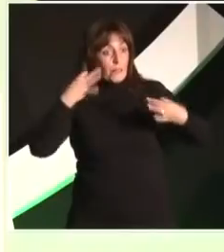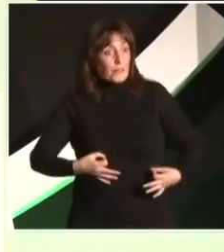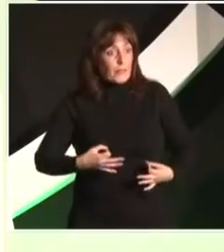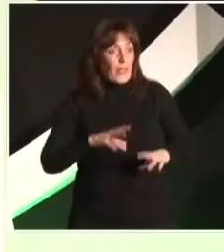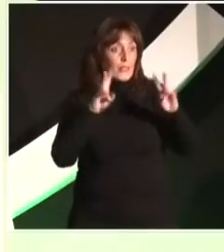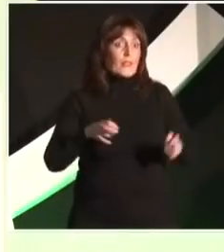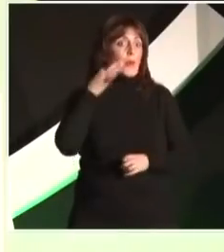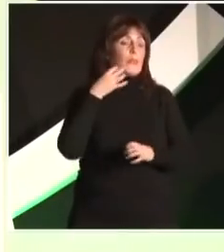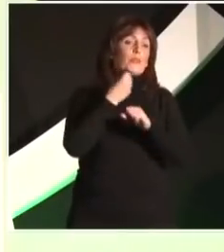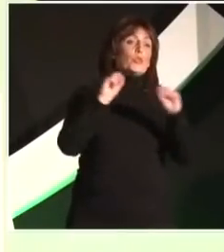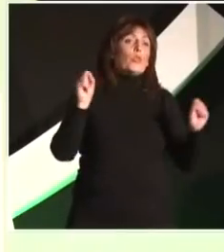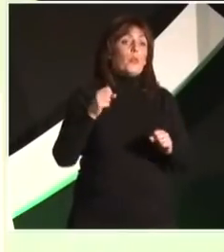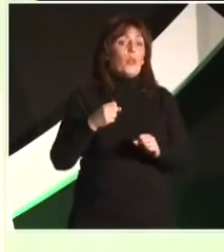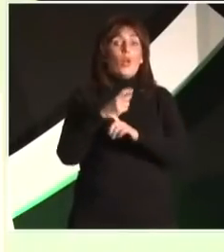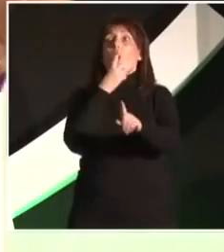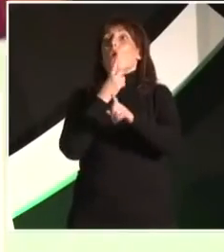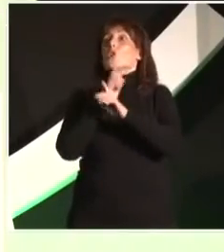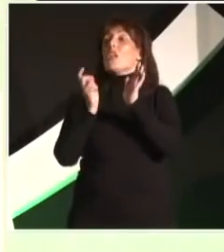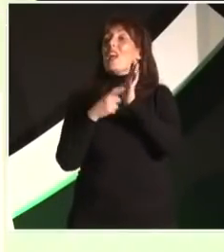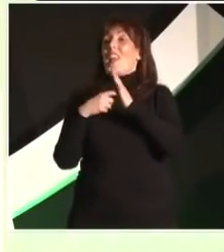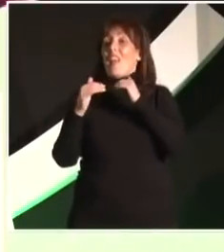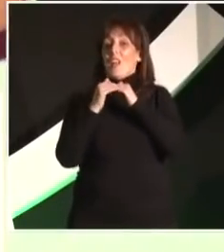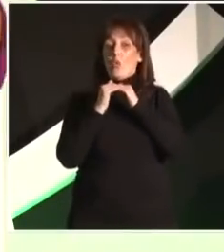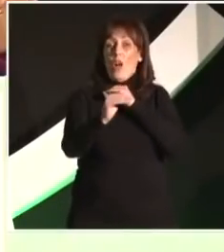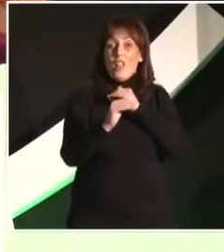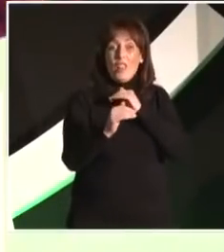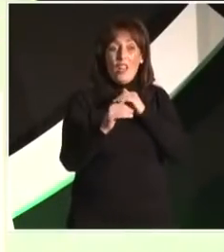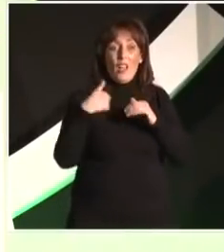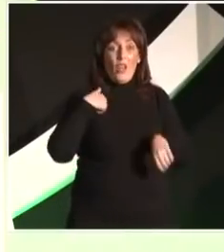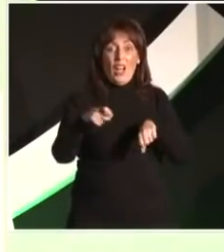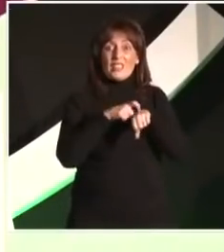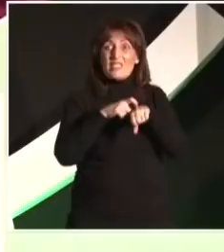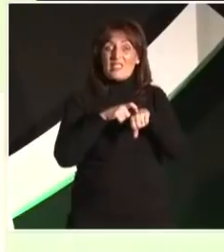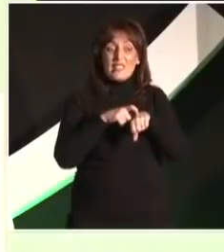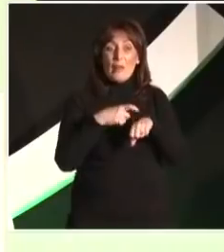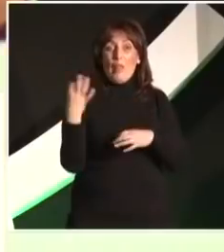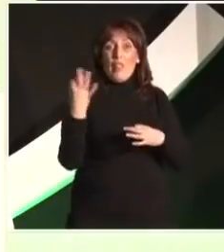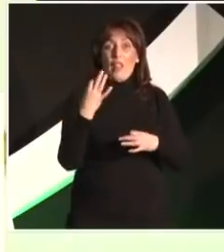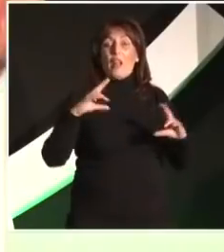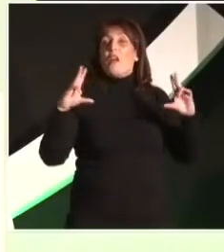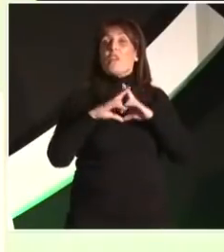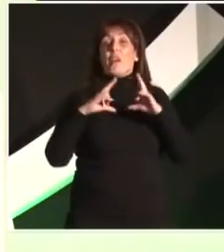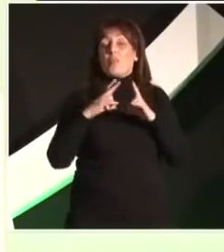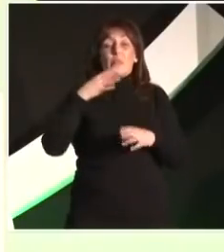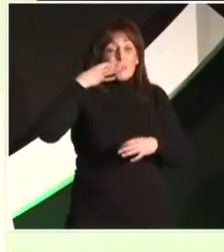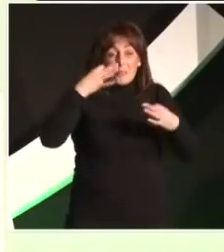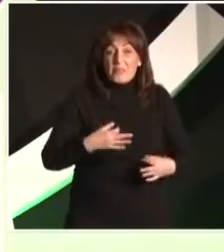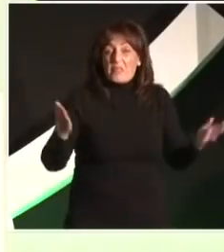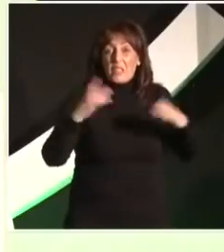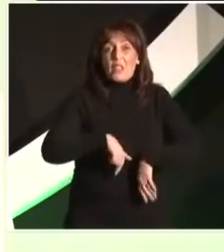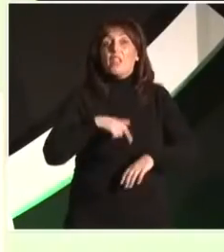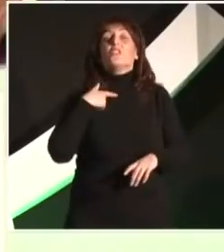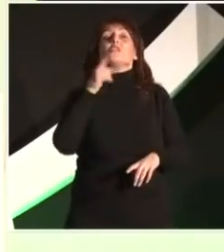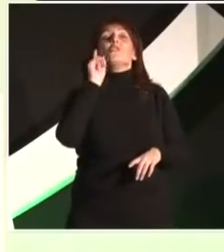Hemos votado en contra de una ley de igualdad que auspicia un tipo de igualdad y de feminismo que solo sirve para comer de